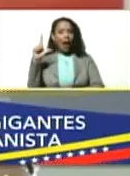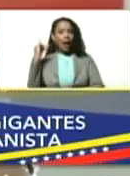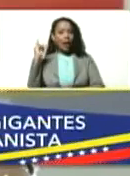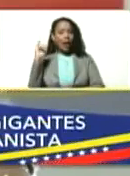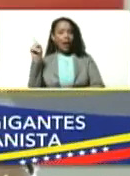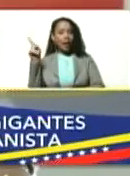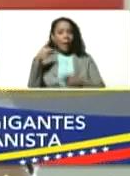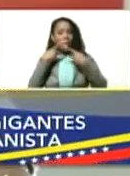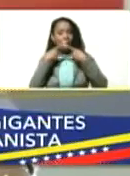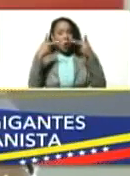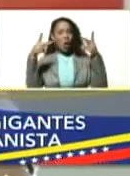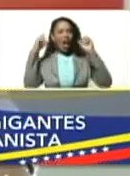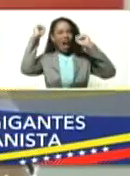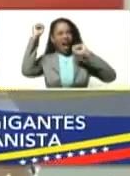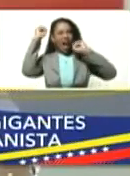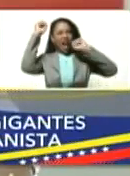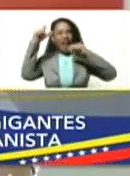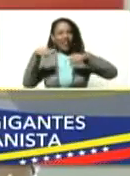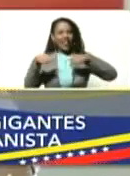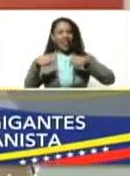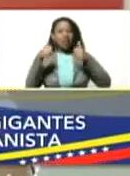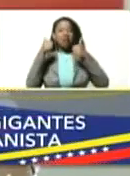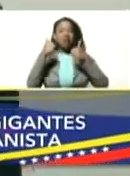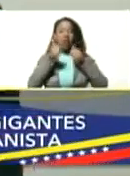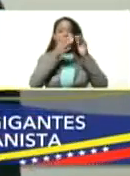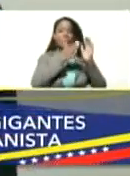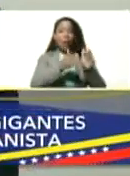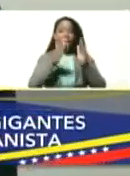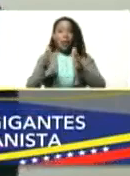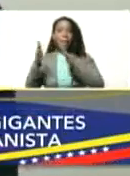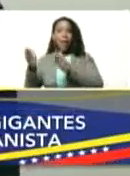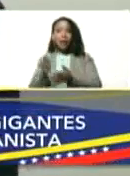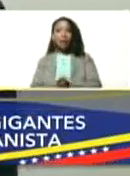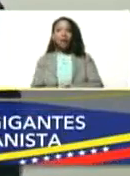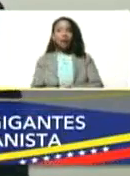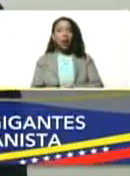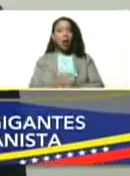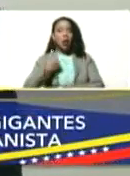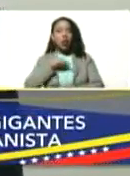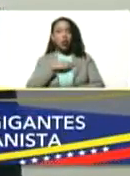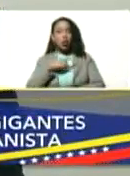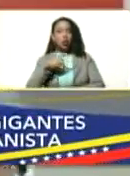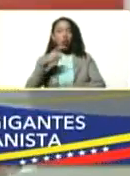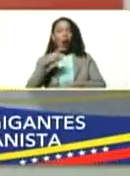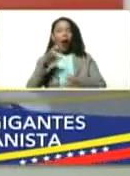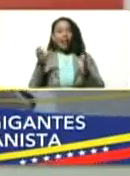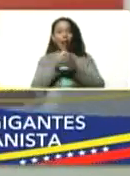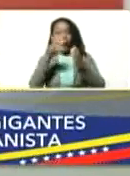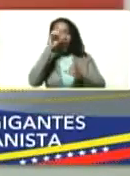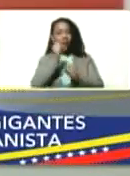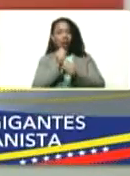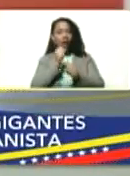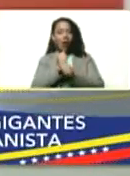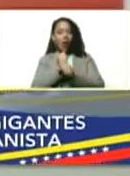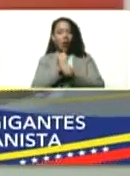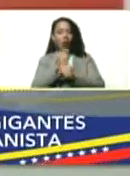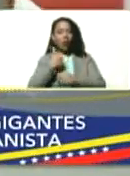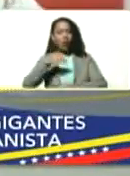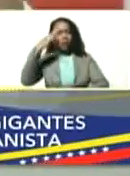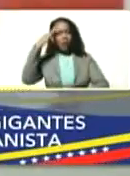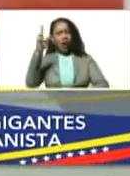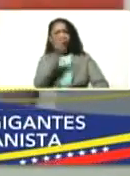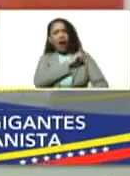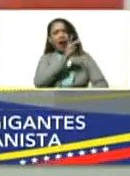su público y sus barras aquí bien organizadas. Somos un equipo. Bueno, nuestra almirante en